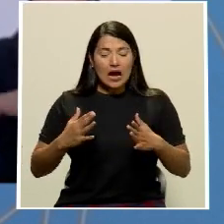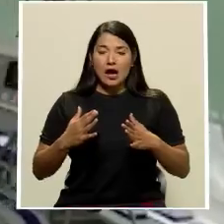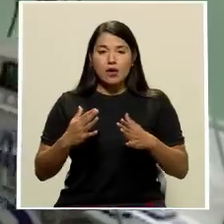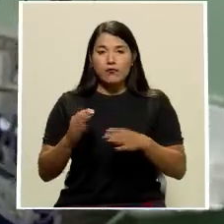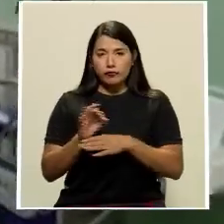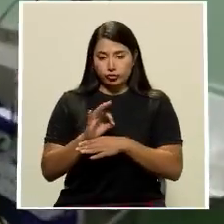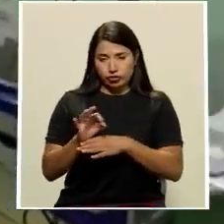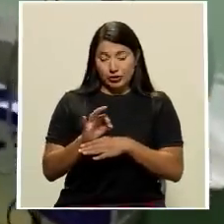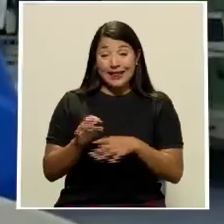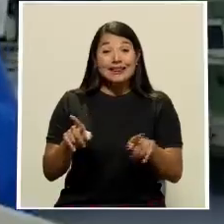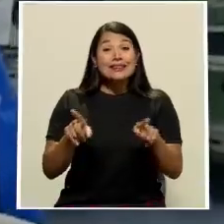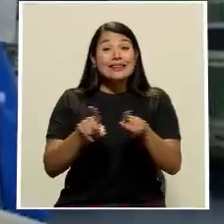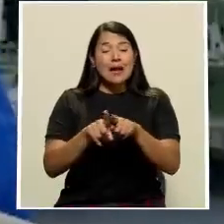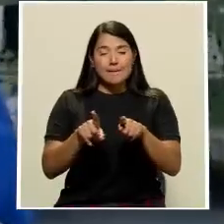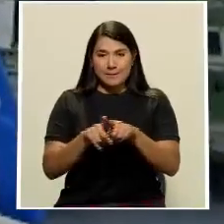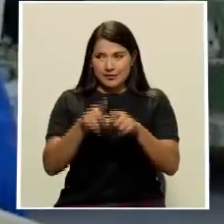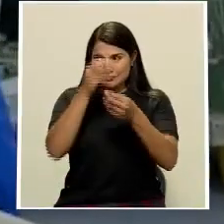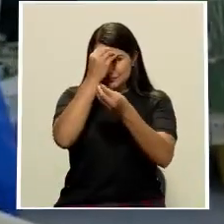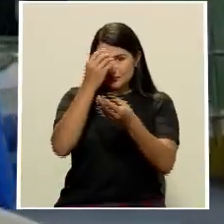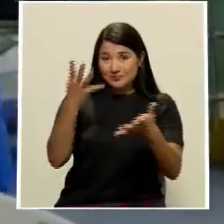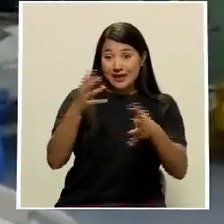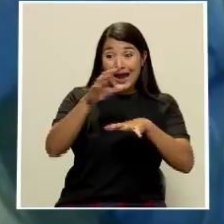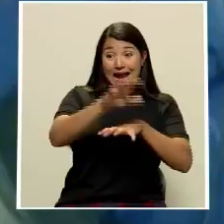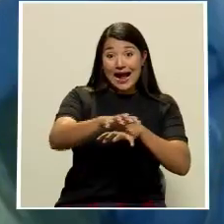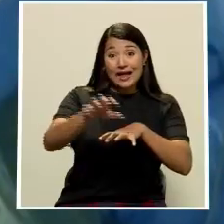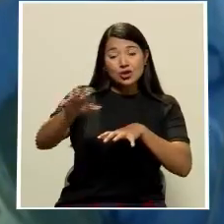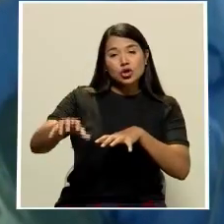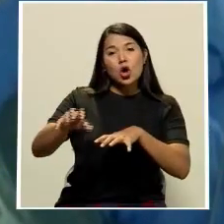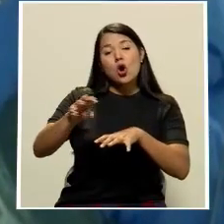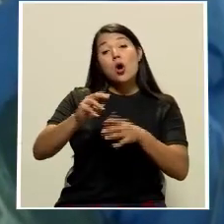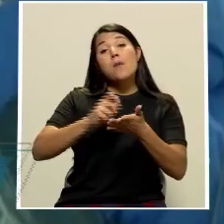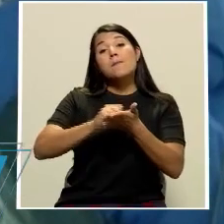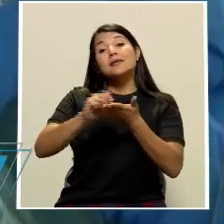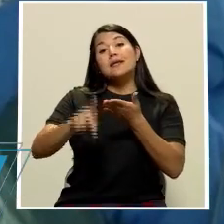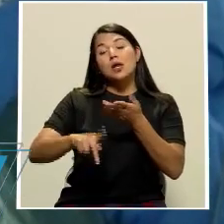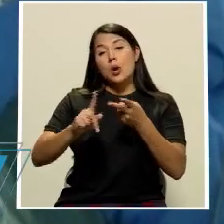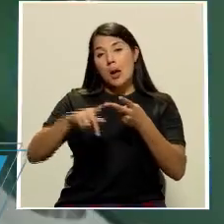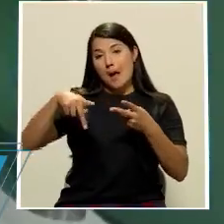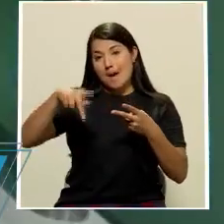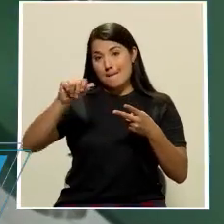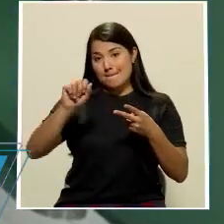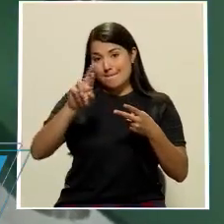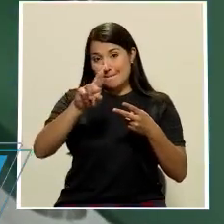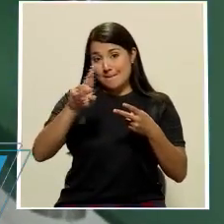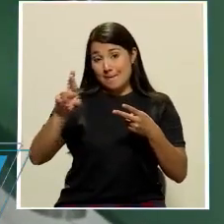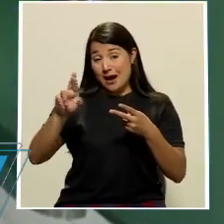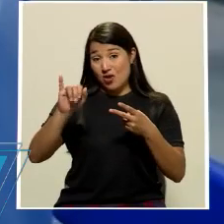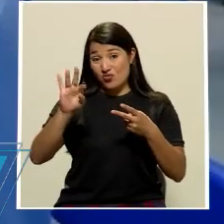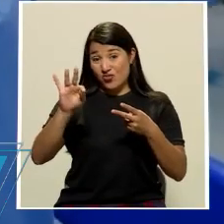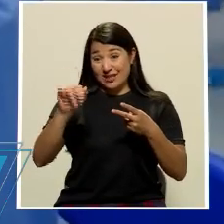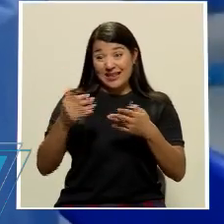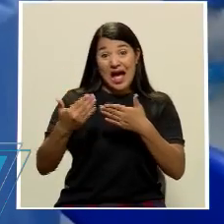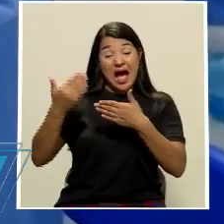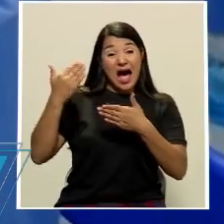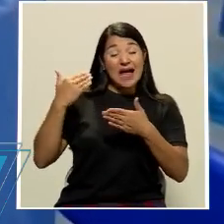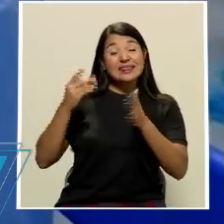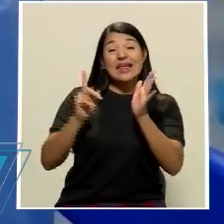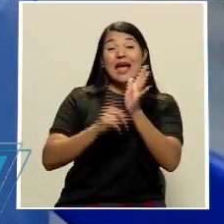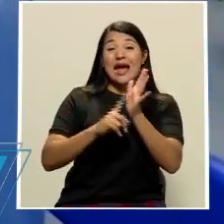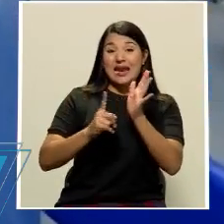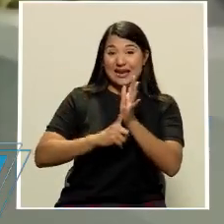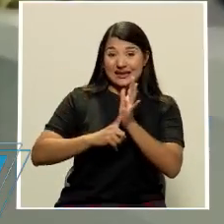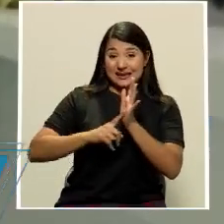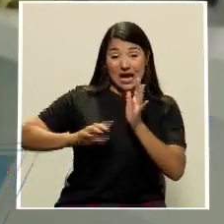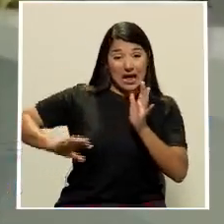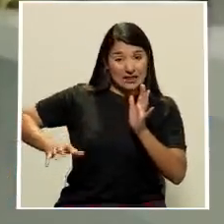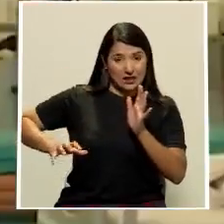dual. Por otra parte, se informó que los cantones de Montes de Oca y Parrita pasaron de un nivel de alerta naranja a amarilla. Esto